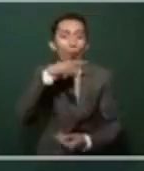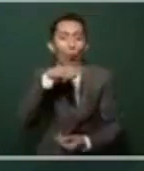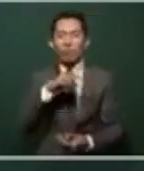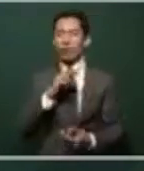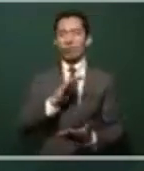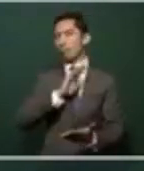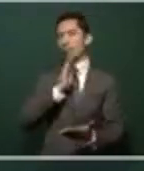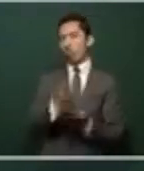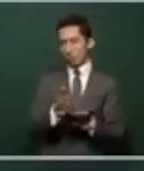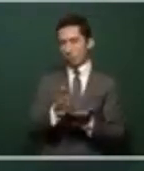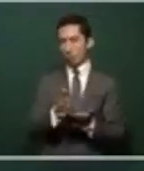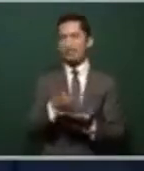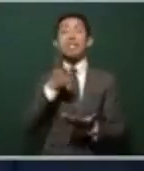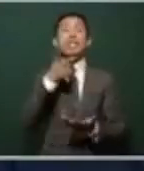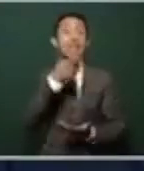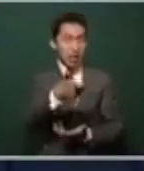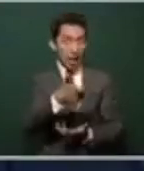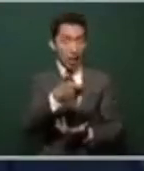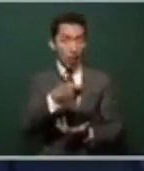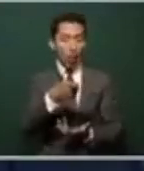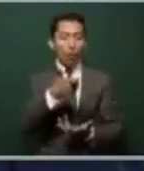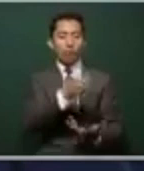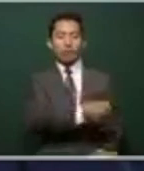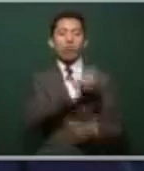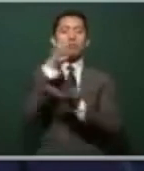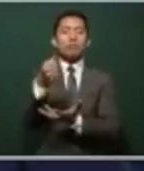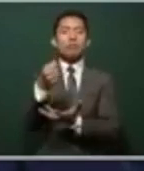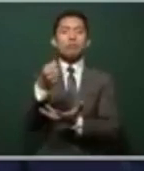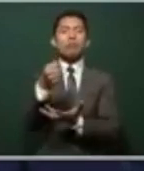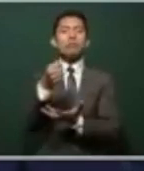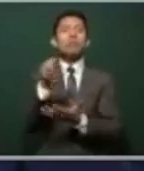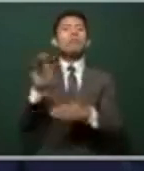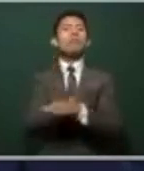y destinar más a